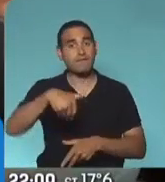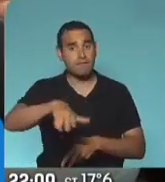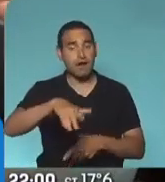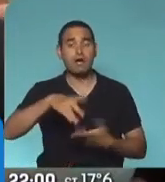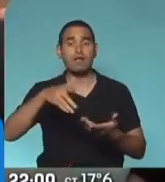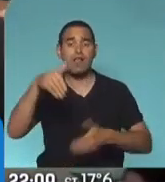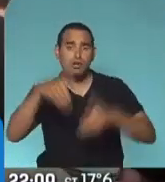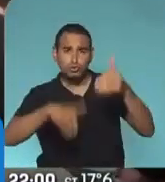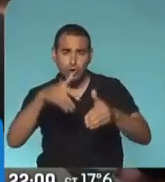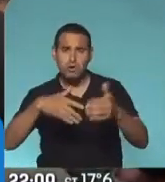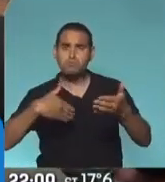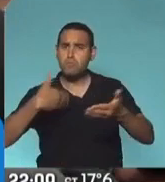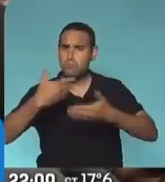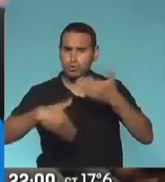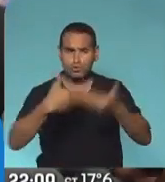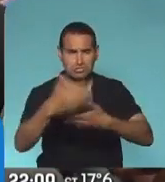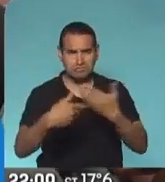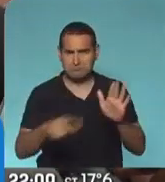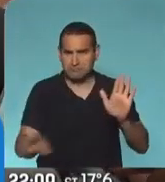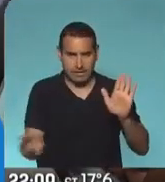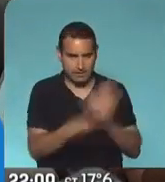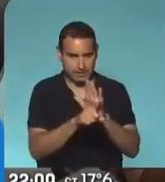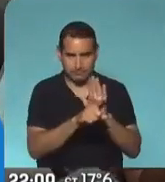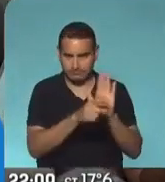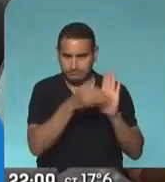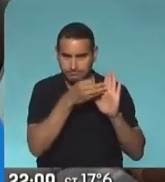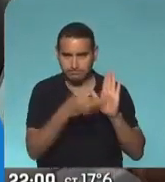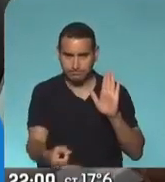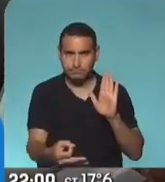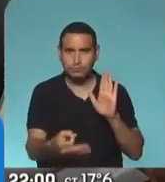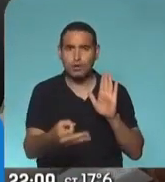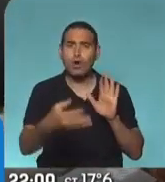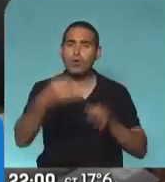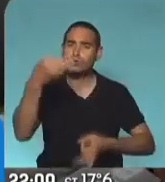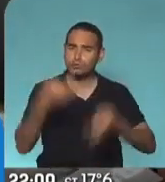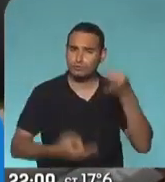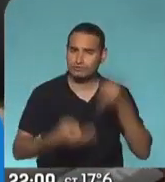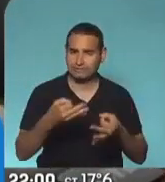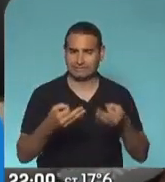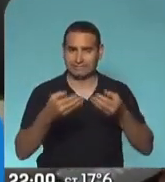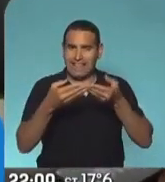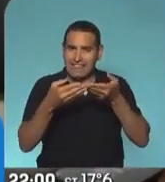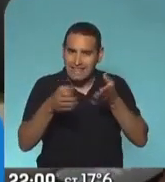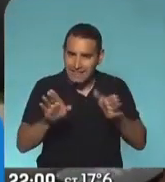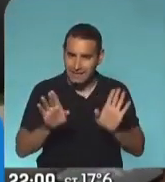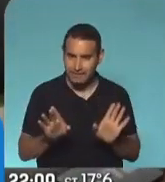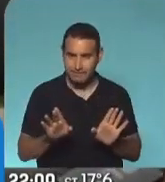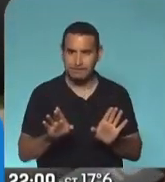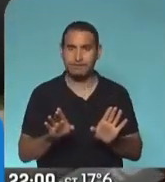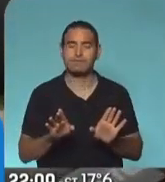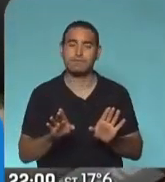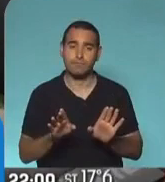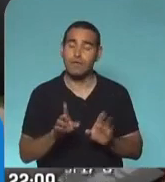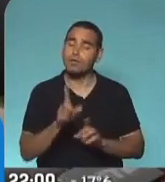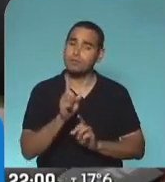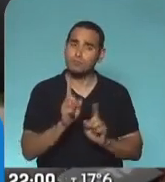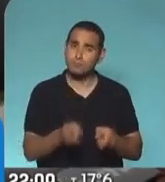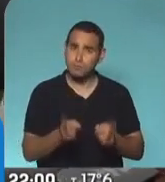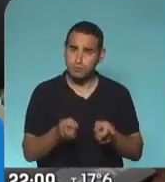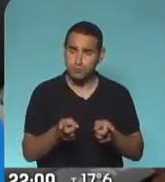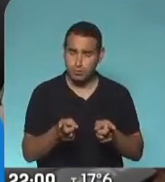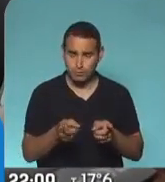electoral legítimo, justo, libre, competitivo. También